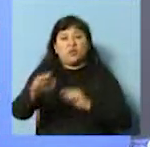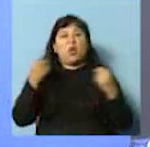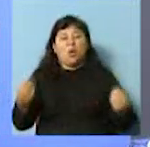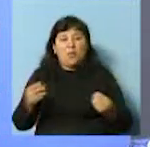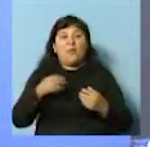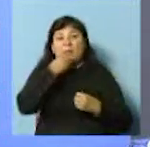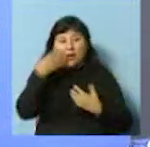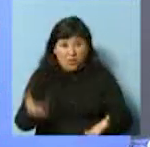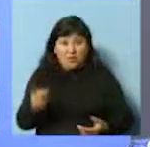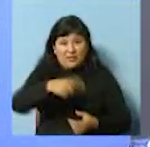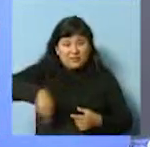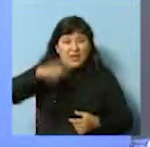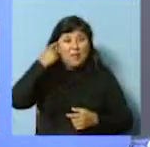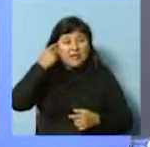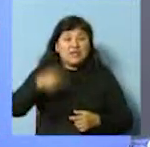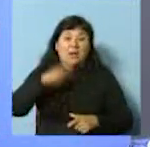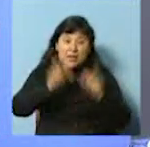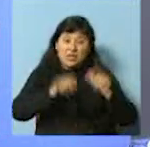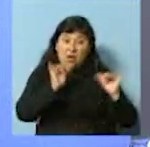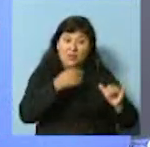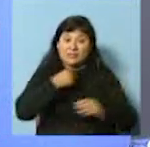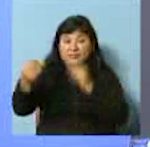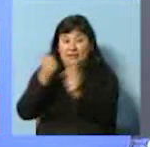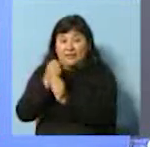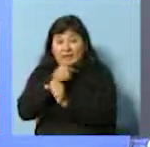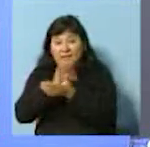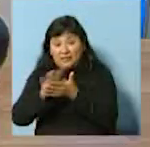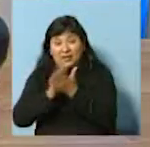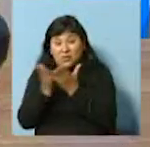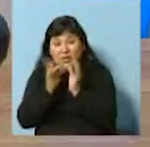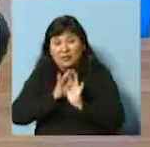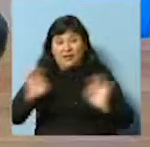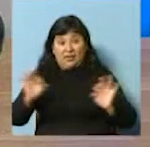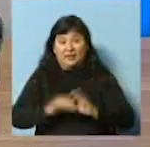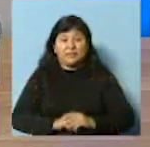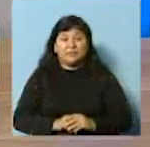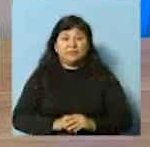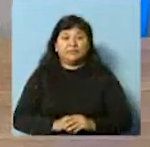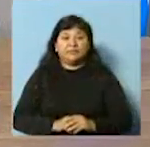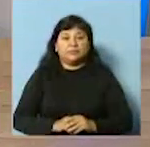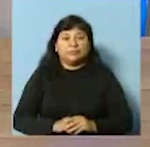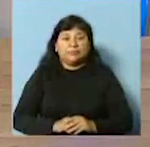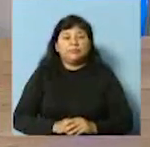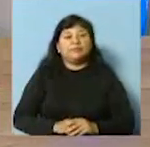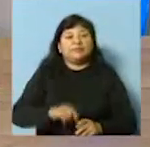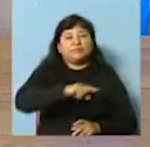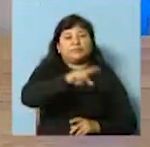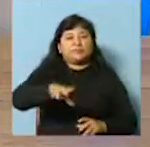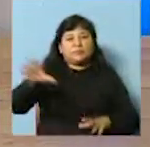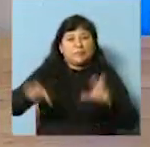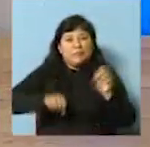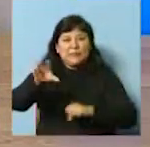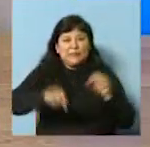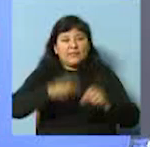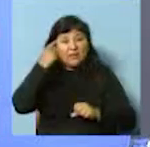muchos jóvenes no tienen la posible ni trabajar ni estudiar y tienen que irse y una vez de que se recupere todo eso como se genera de nuevo ingreso nosotros creemos que hay que